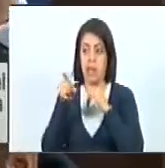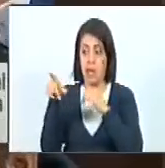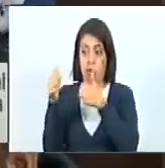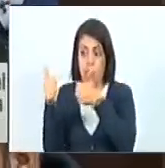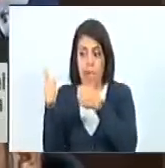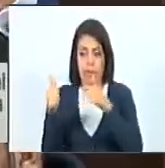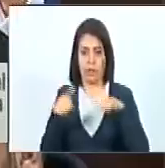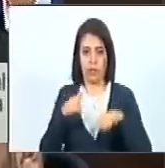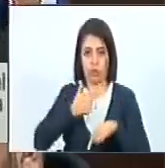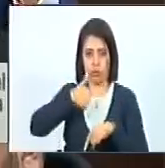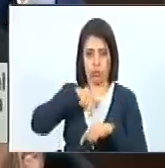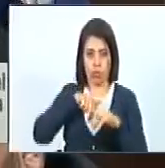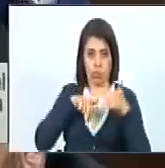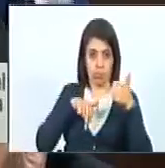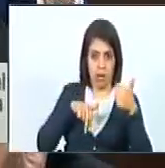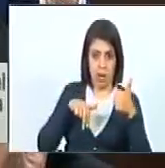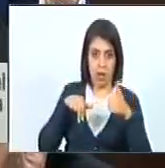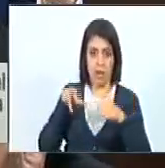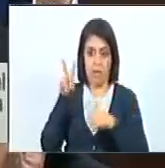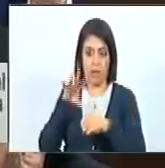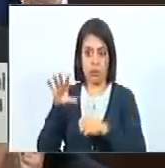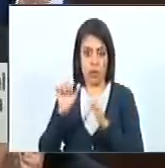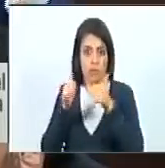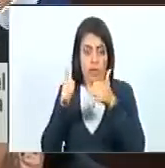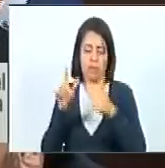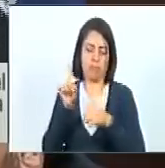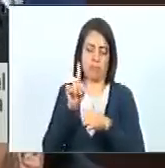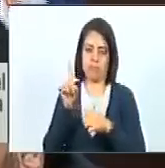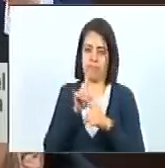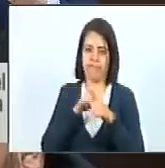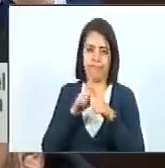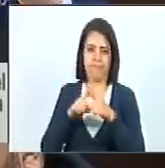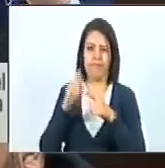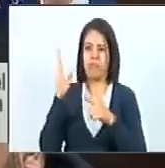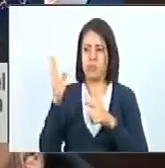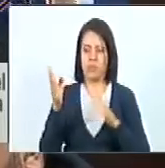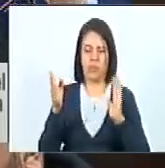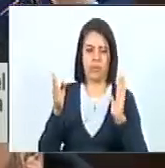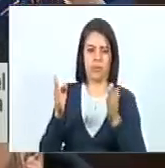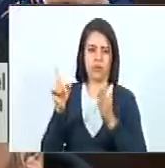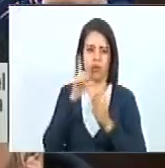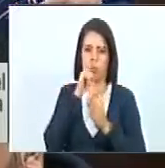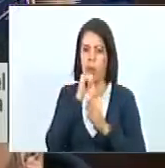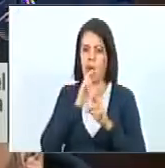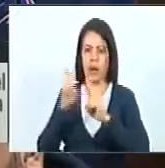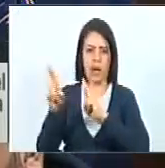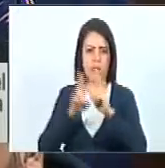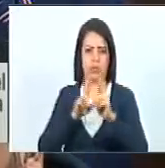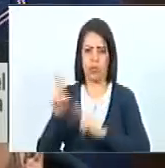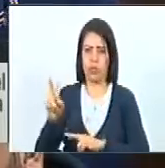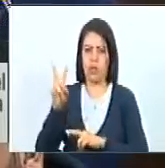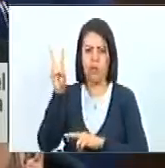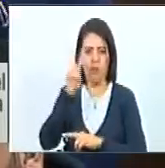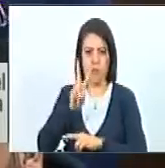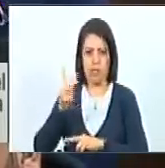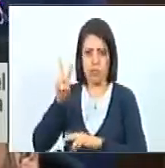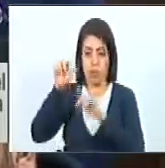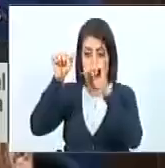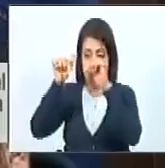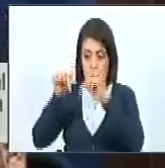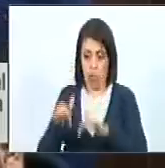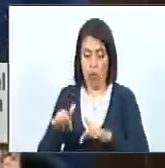ellos, ni nos fue bien a nosotros, pero ellos que lo iniciaron pagaron las consecuencias de no tener las relaciones que hoy